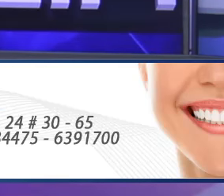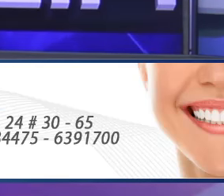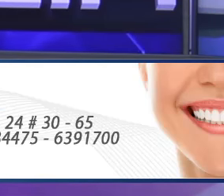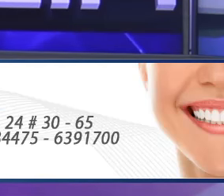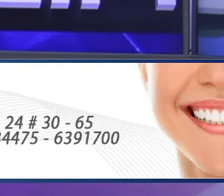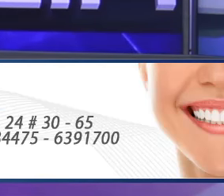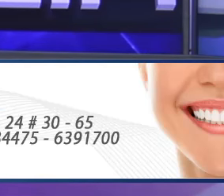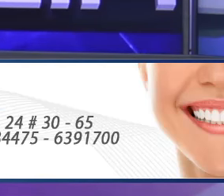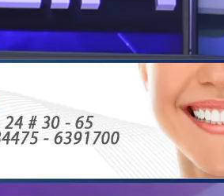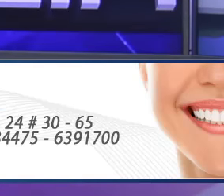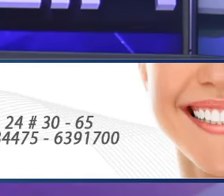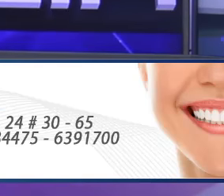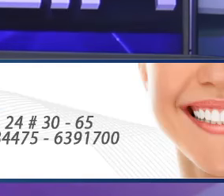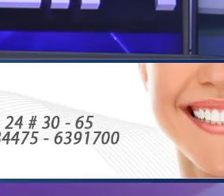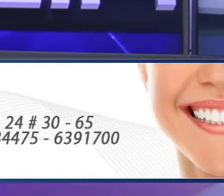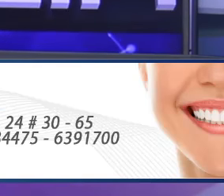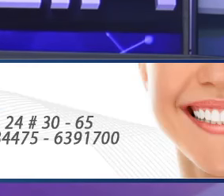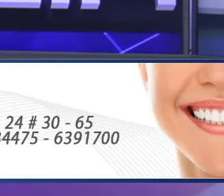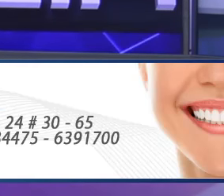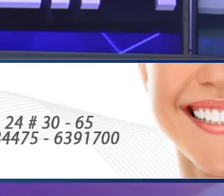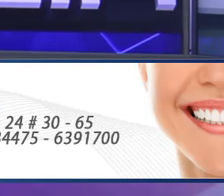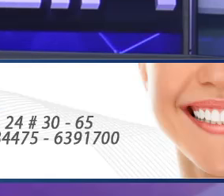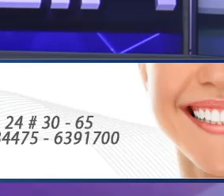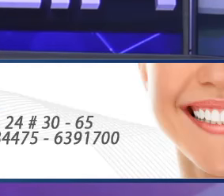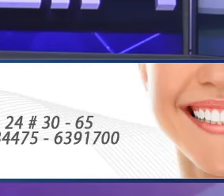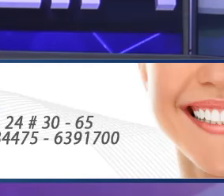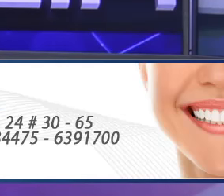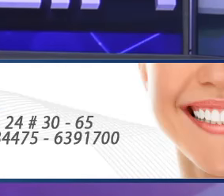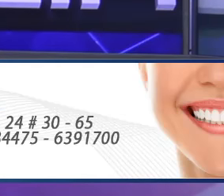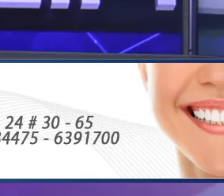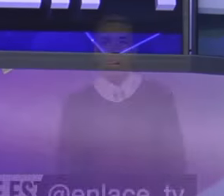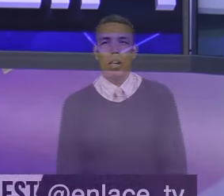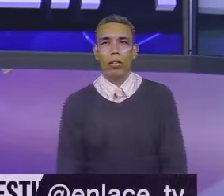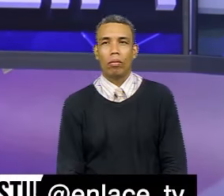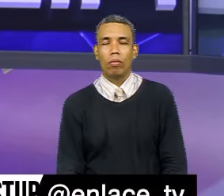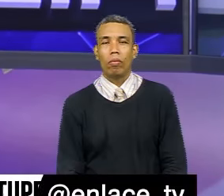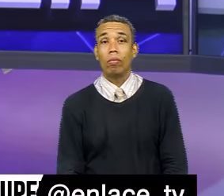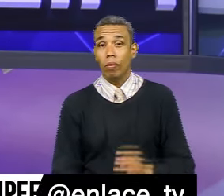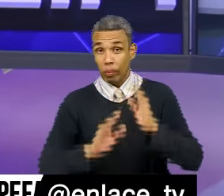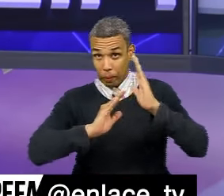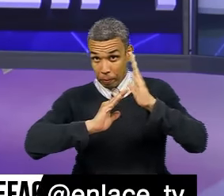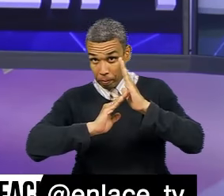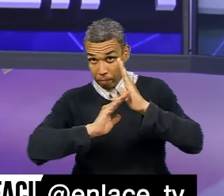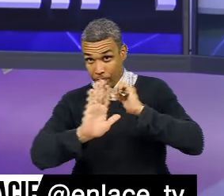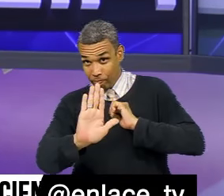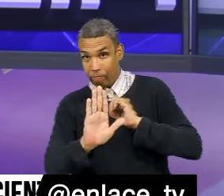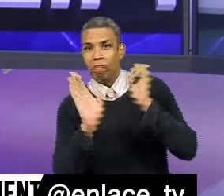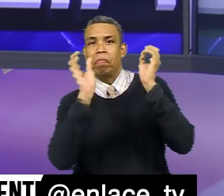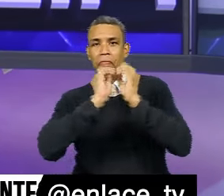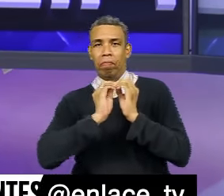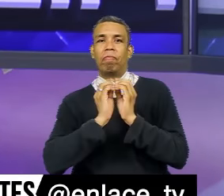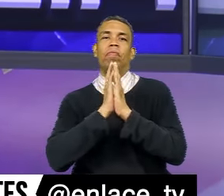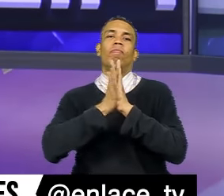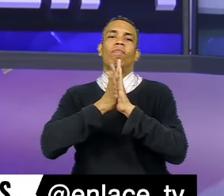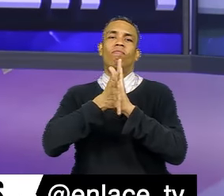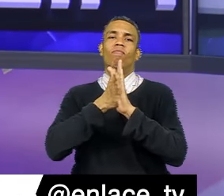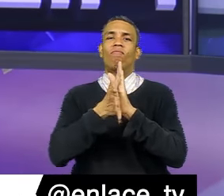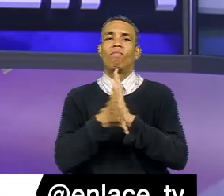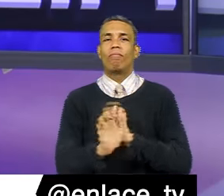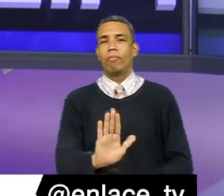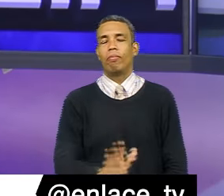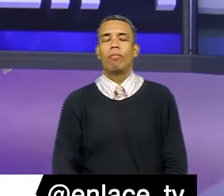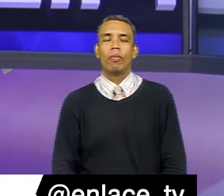Barranca Bermeja tu sonrisa saltará a la vista. Chrome Odontología Especializada. Nosotros hacemos una pausa en reconocimiento a los que hacen posible el noticiero que usted